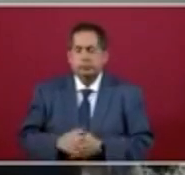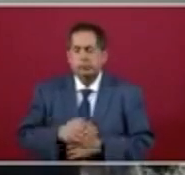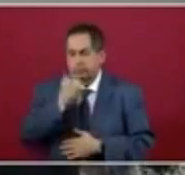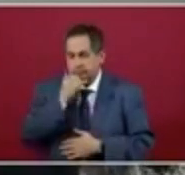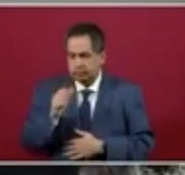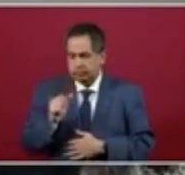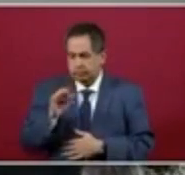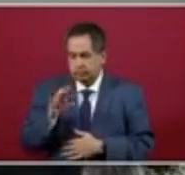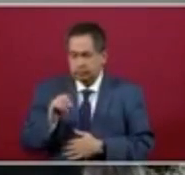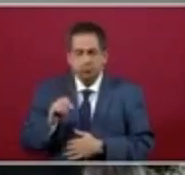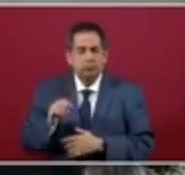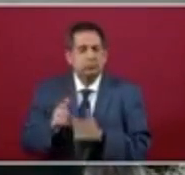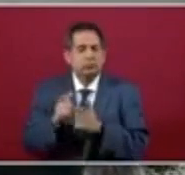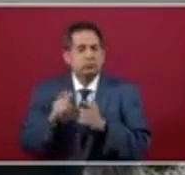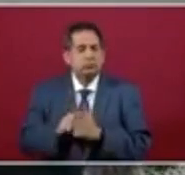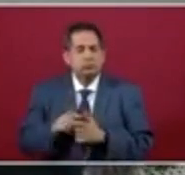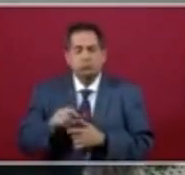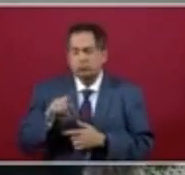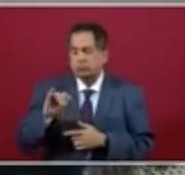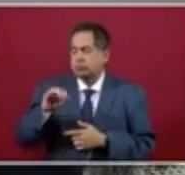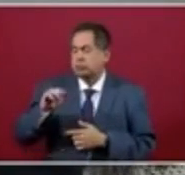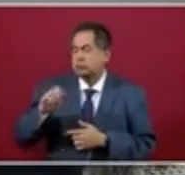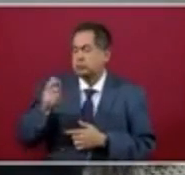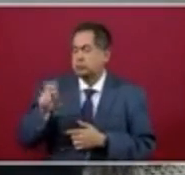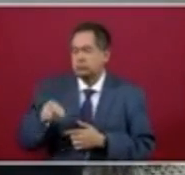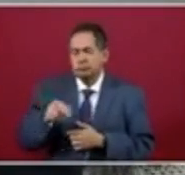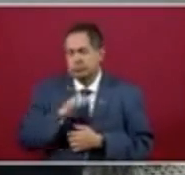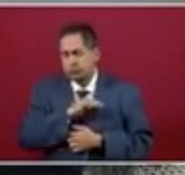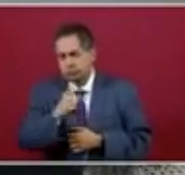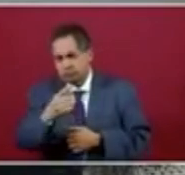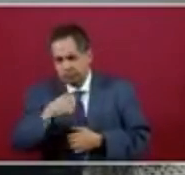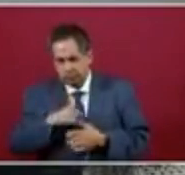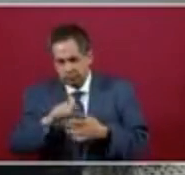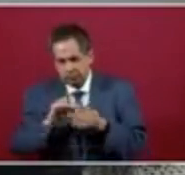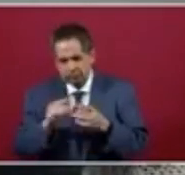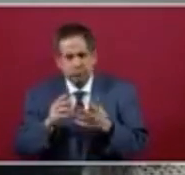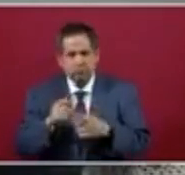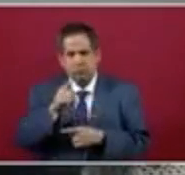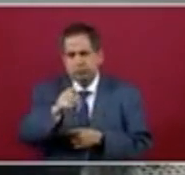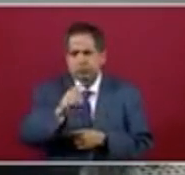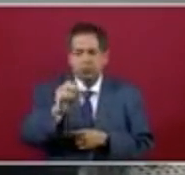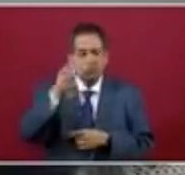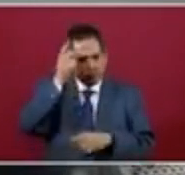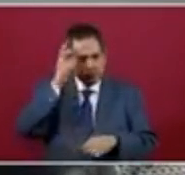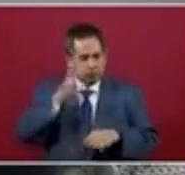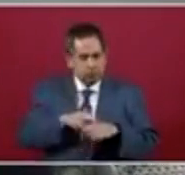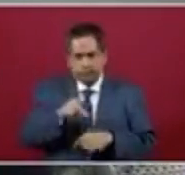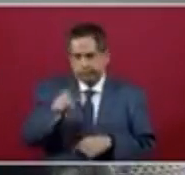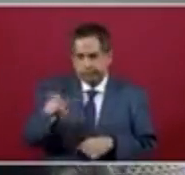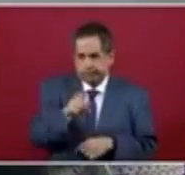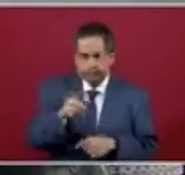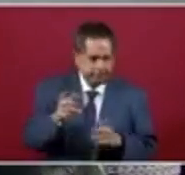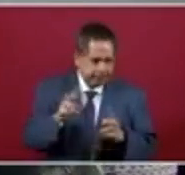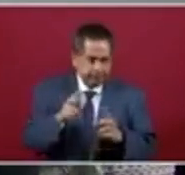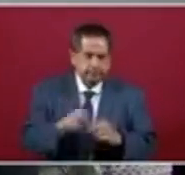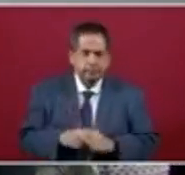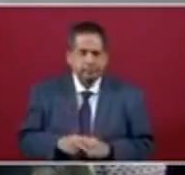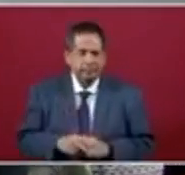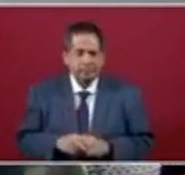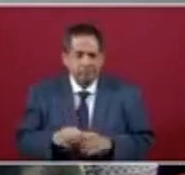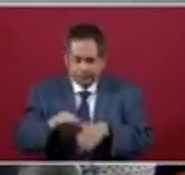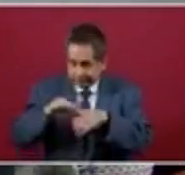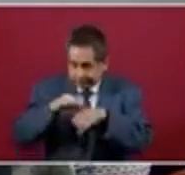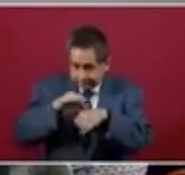Arturo Páramo, de Grupo Imagen Excelsior. Si nos pudieras describir, tú o el director del archivo,